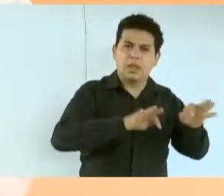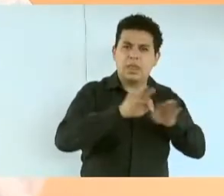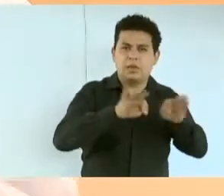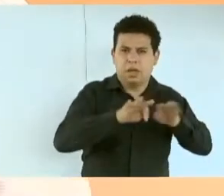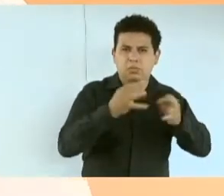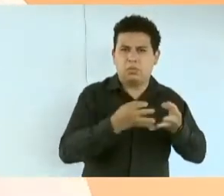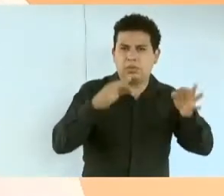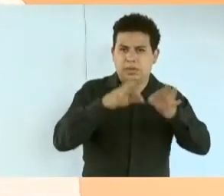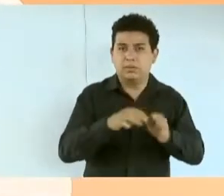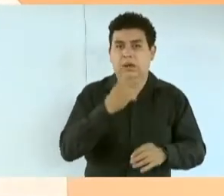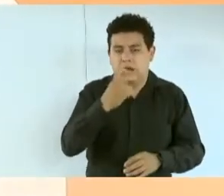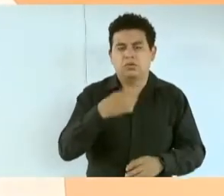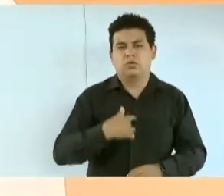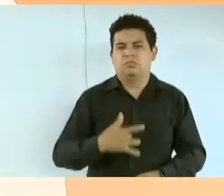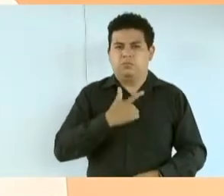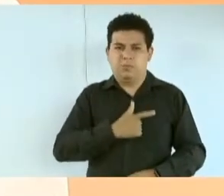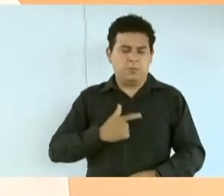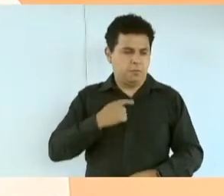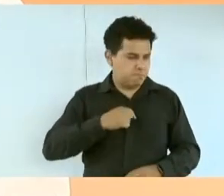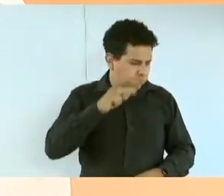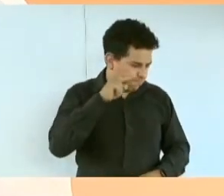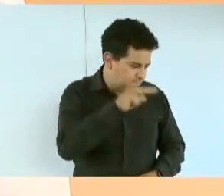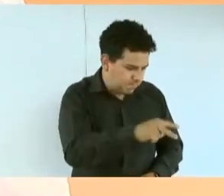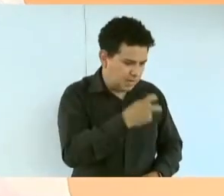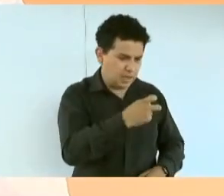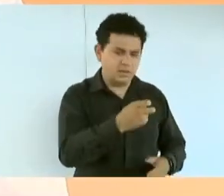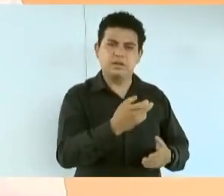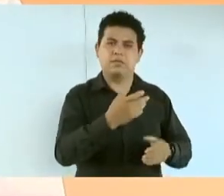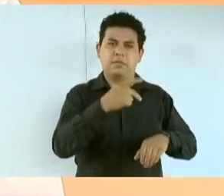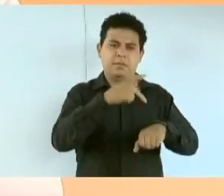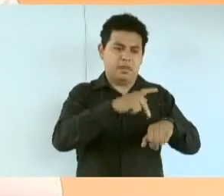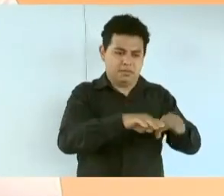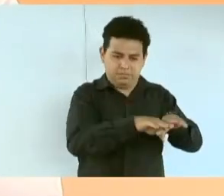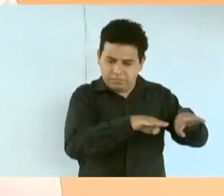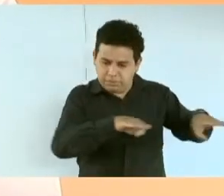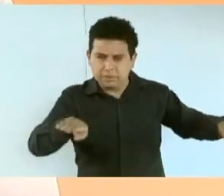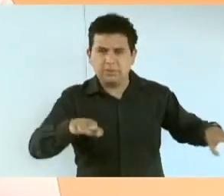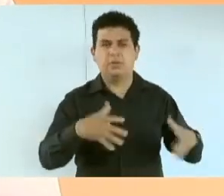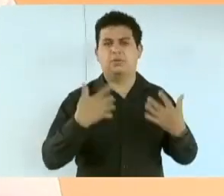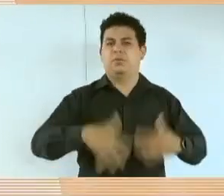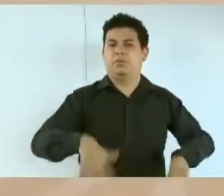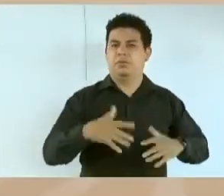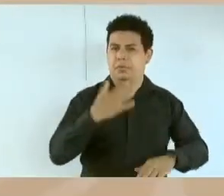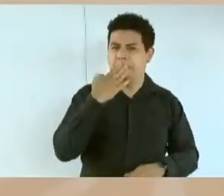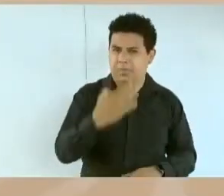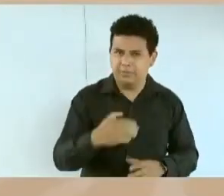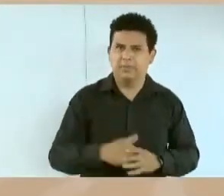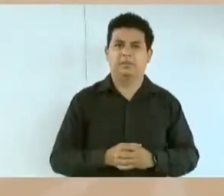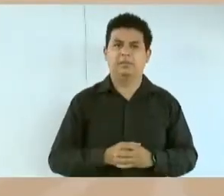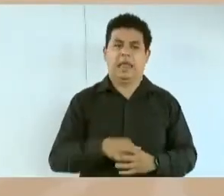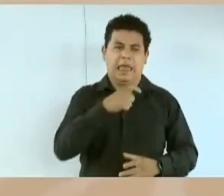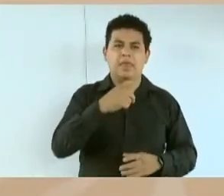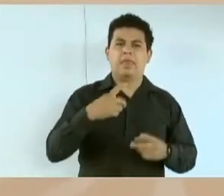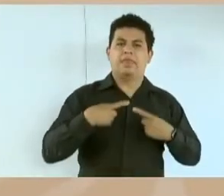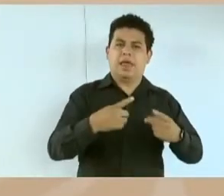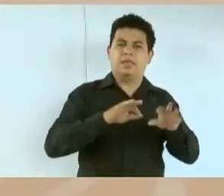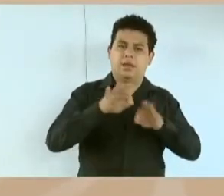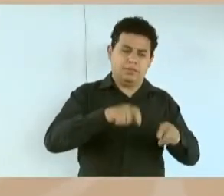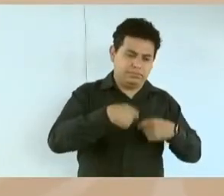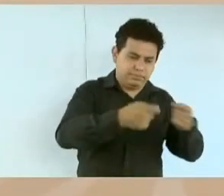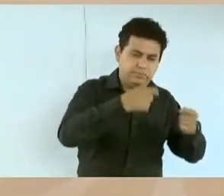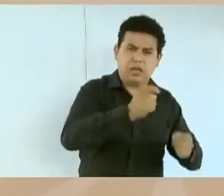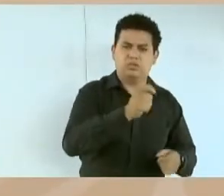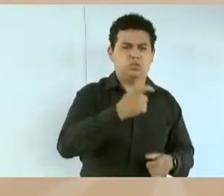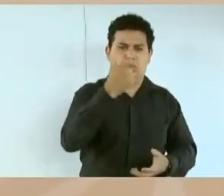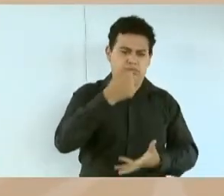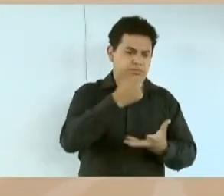eso me da muchísimo gusto esto. El que se haga la obra, repito, se generen empleos y se quede el